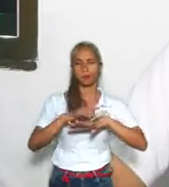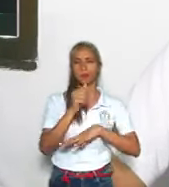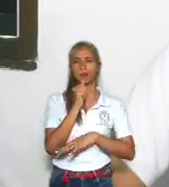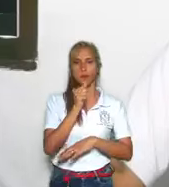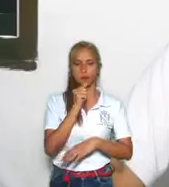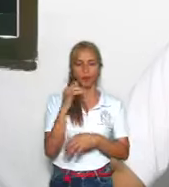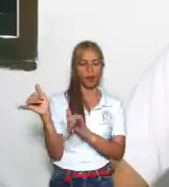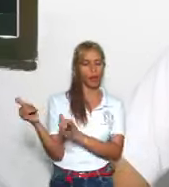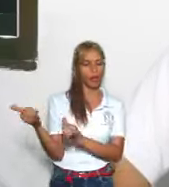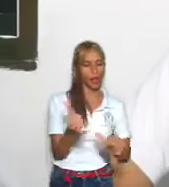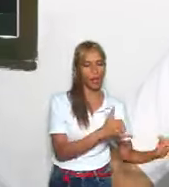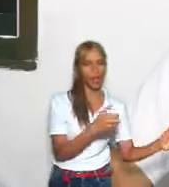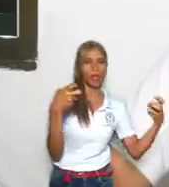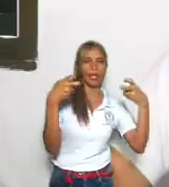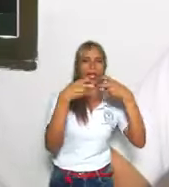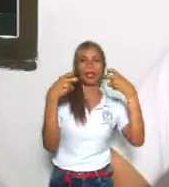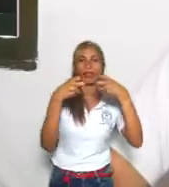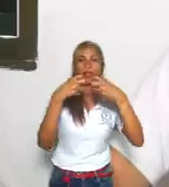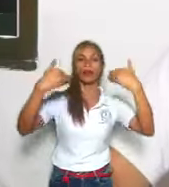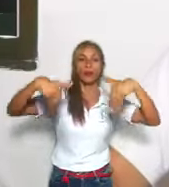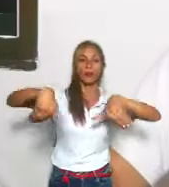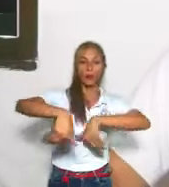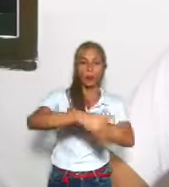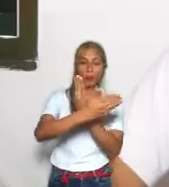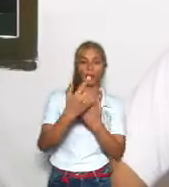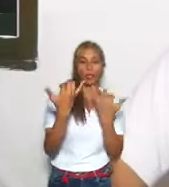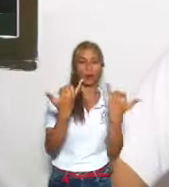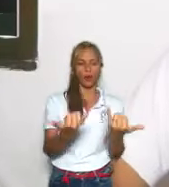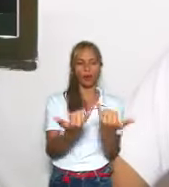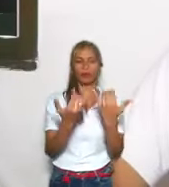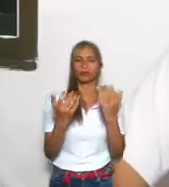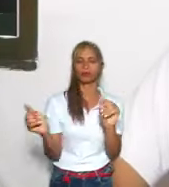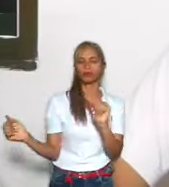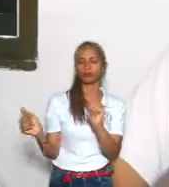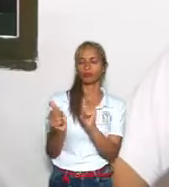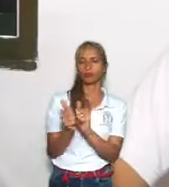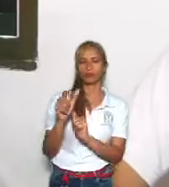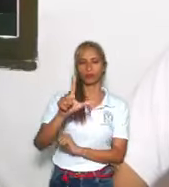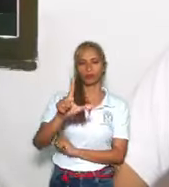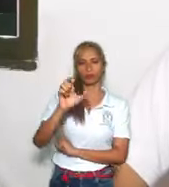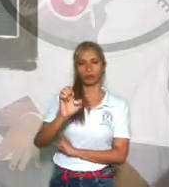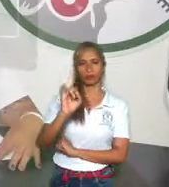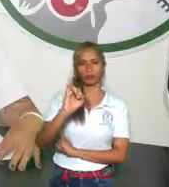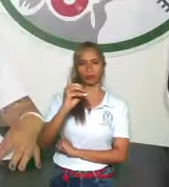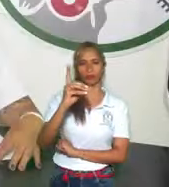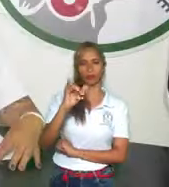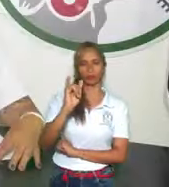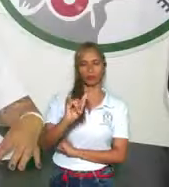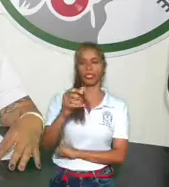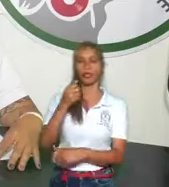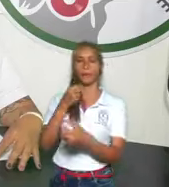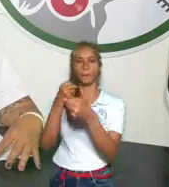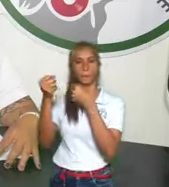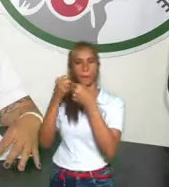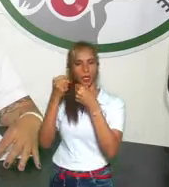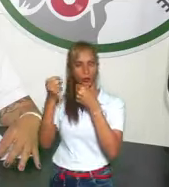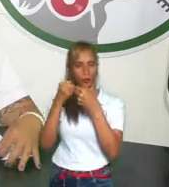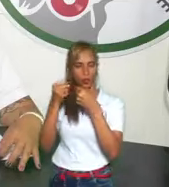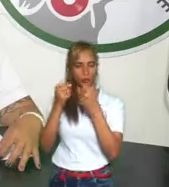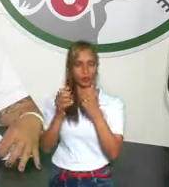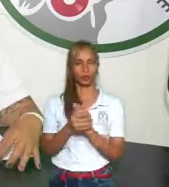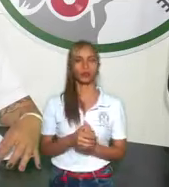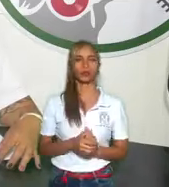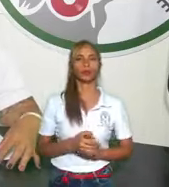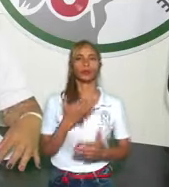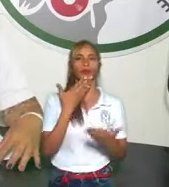de energía. Este espacio hoy me acompaña también Lady Juliana Gutiérrez, ella es periodista de la Oficina de Comunicaciones. Lady, muy buenos